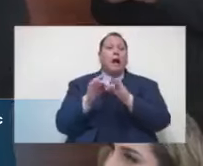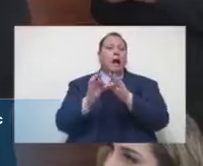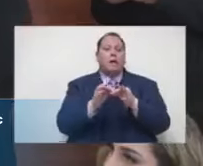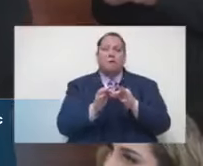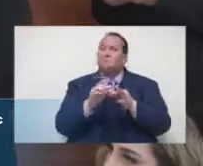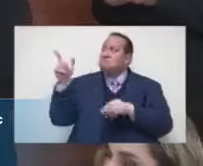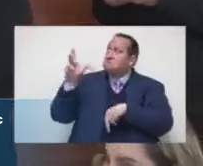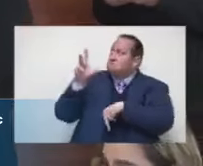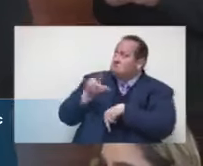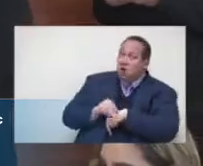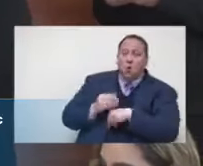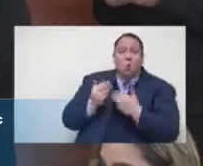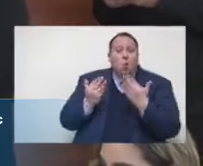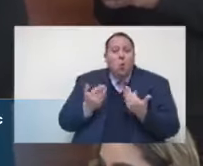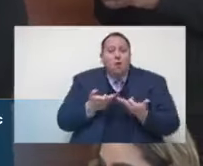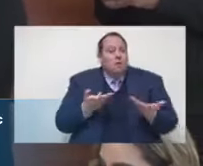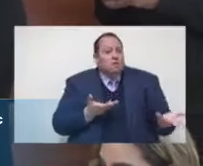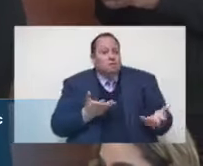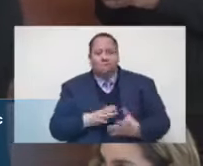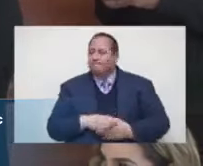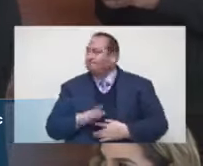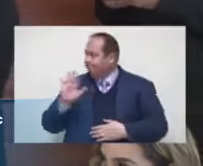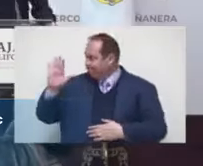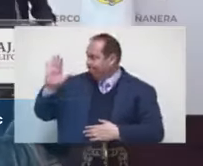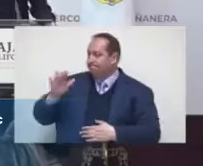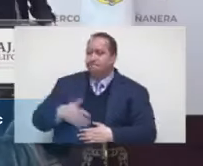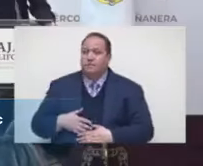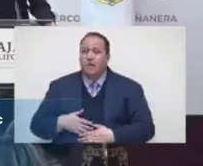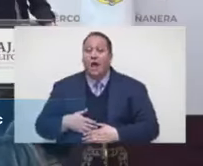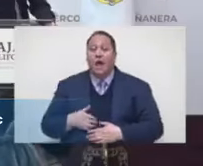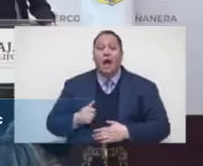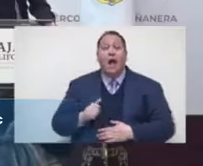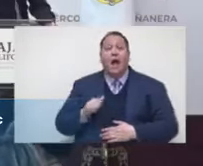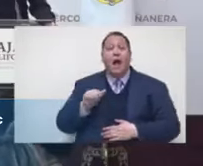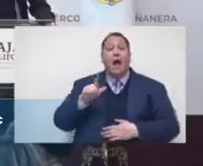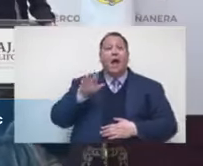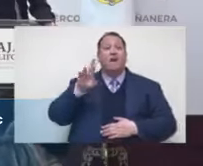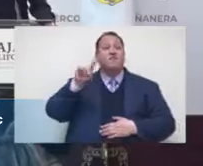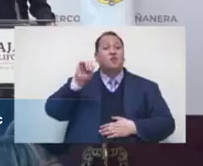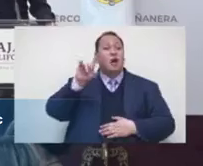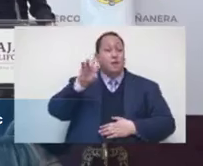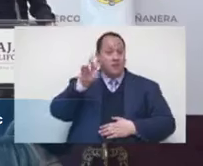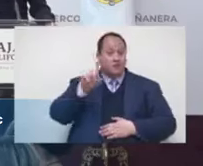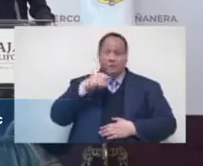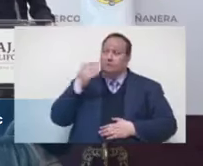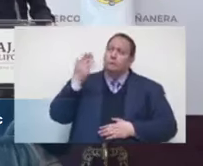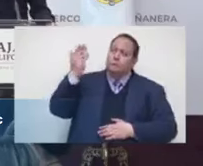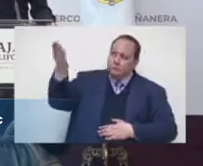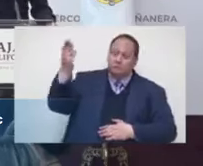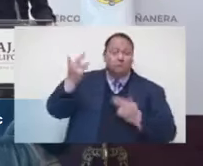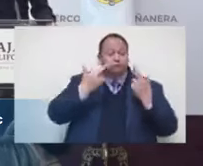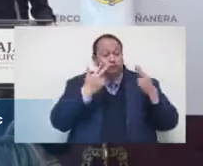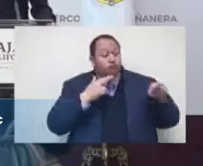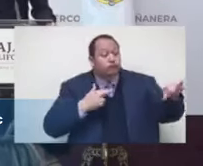tampoco tiene permiso ni terreno ahí, ¿no? Mira, le voy a pedir a Alfredo Álvarez que revise la situación, seguramente lo está